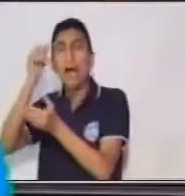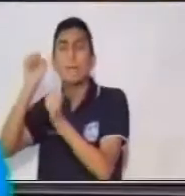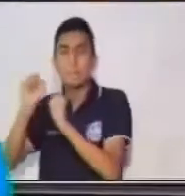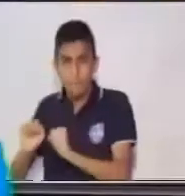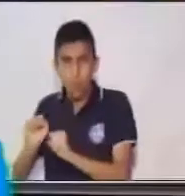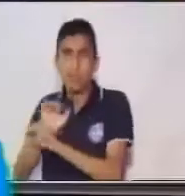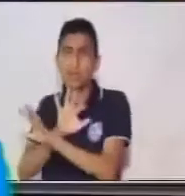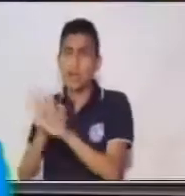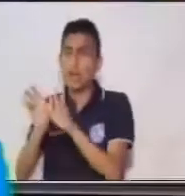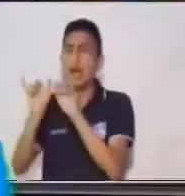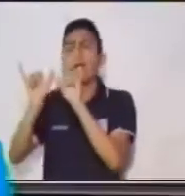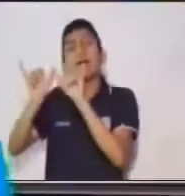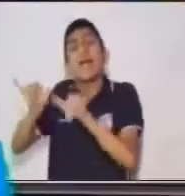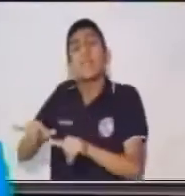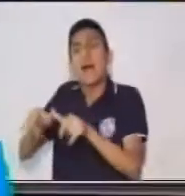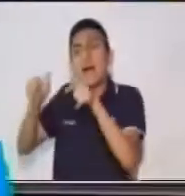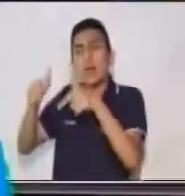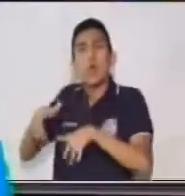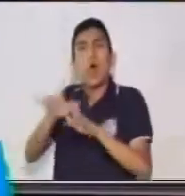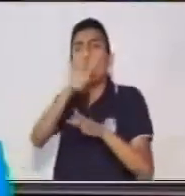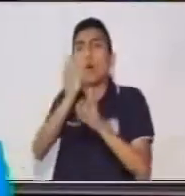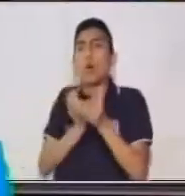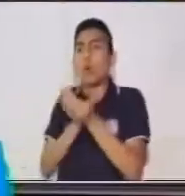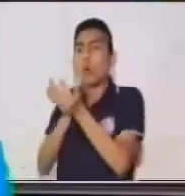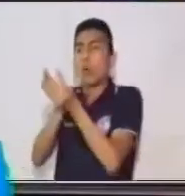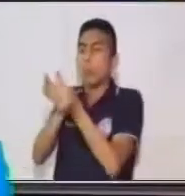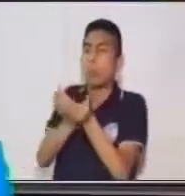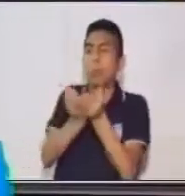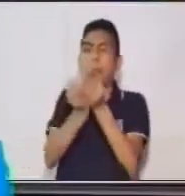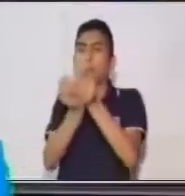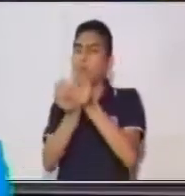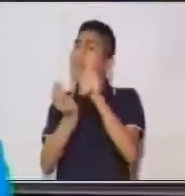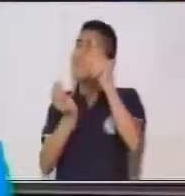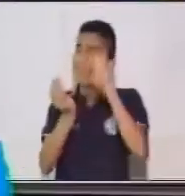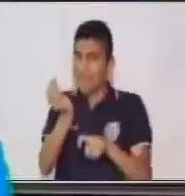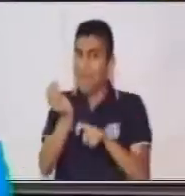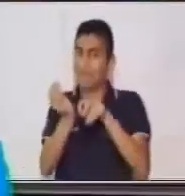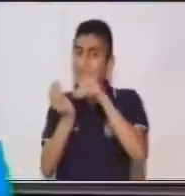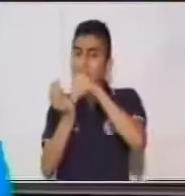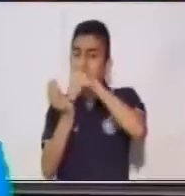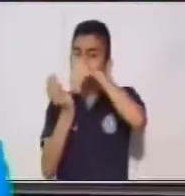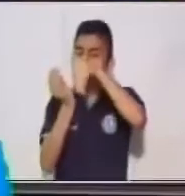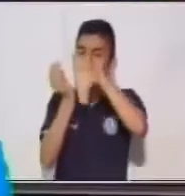poder quedarse paralizado y que la gente pueda bajar del barco,